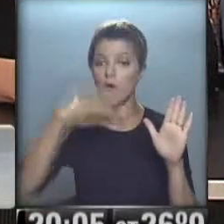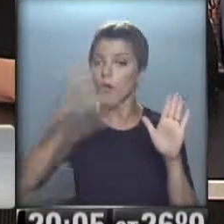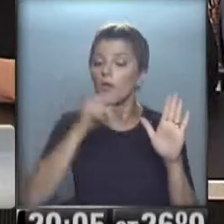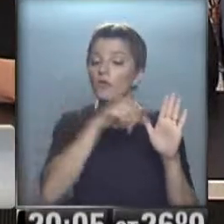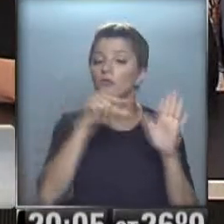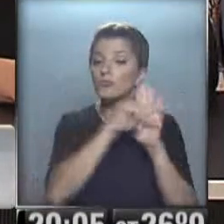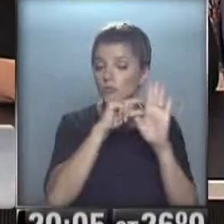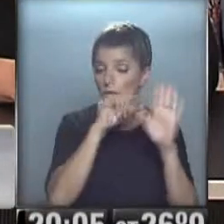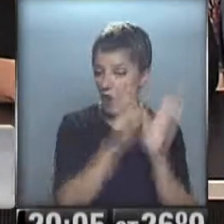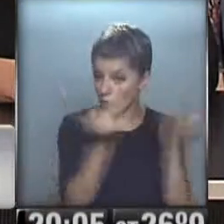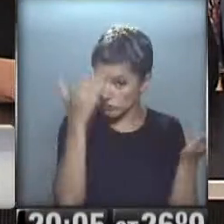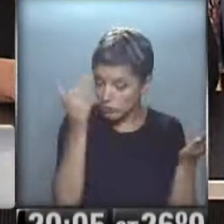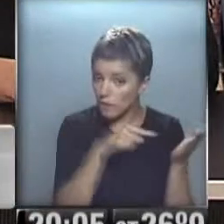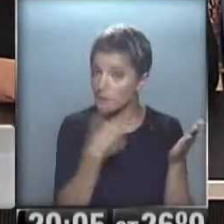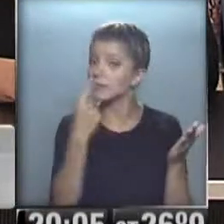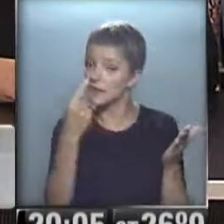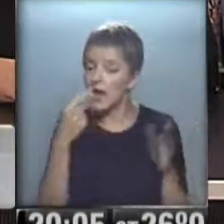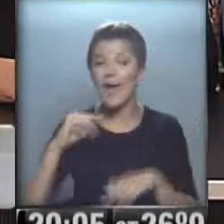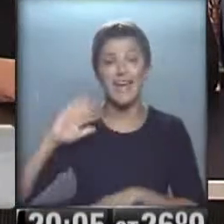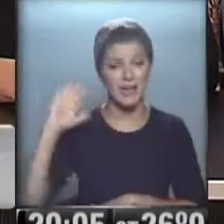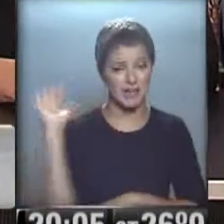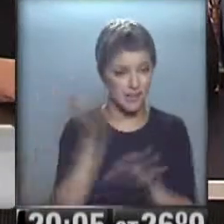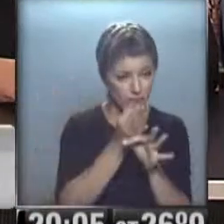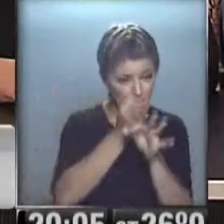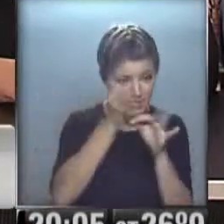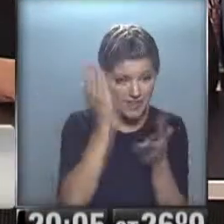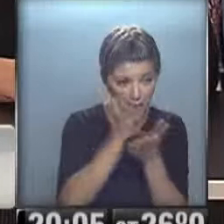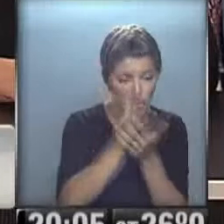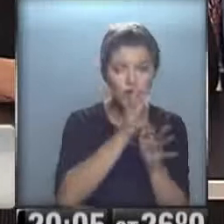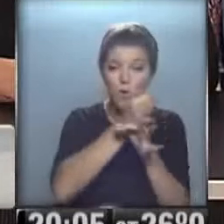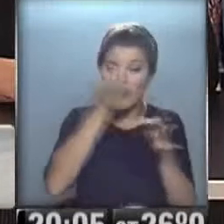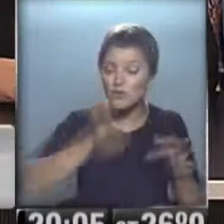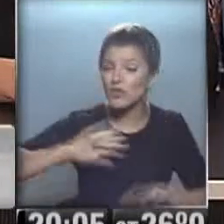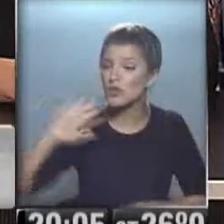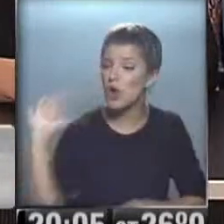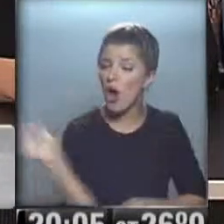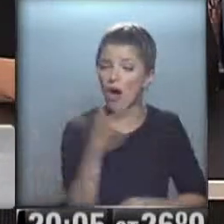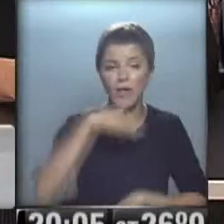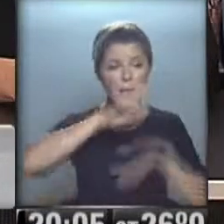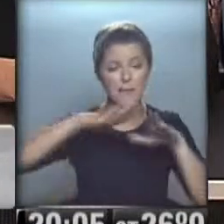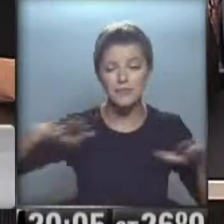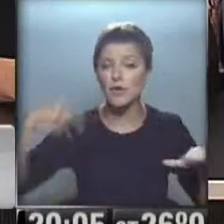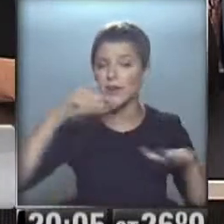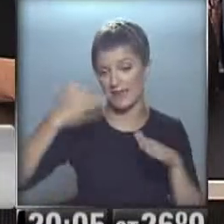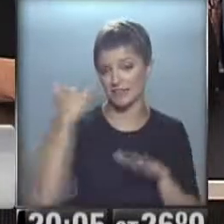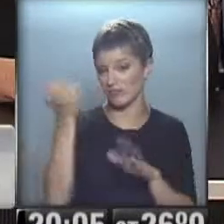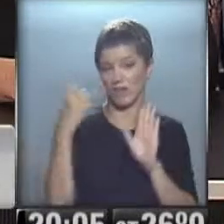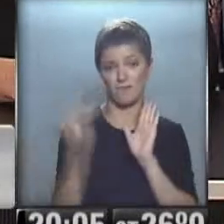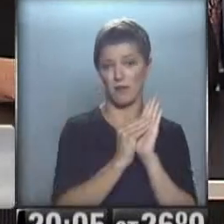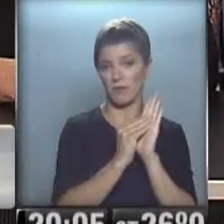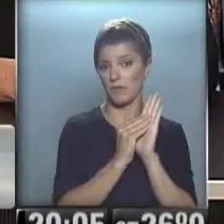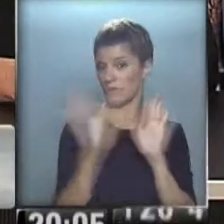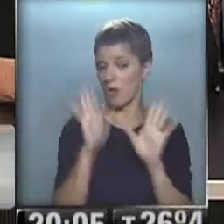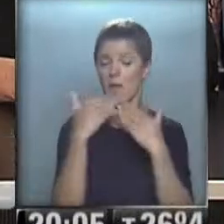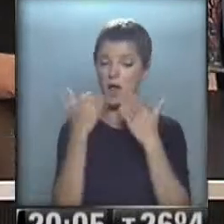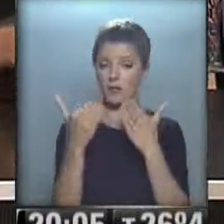buenos aires- y garantice el derecho social a la educación de todas las personas que se inscribieron en las escuelas públicas nada más y